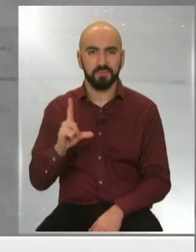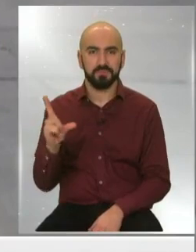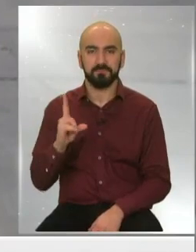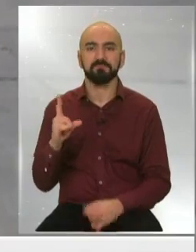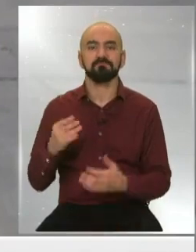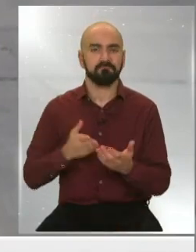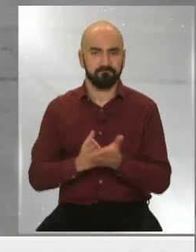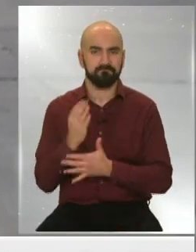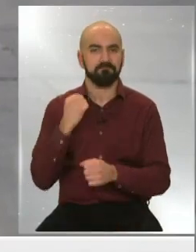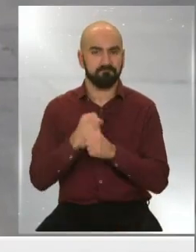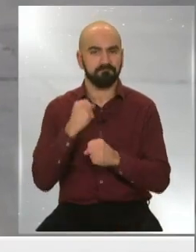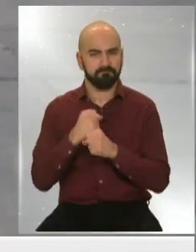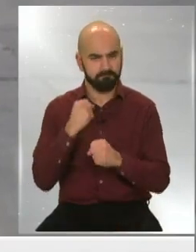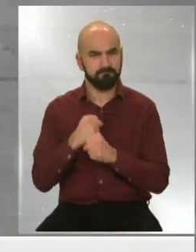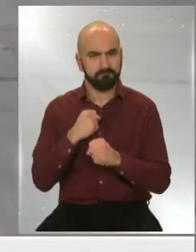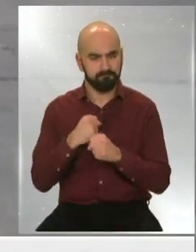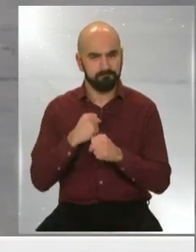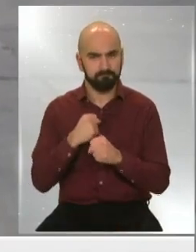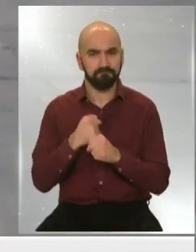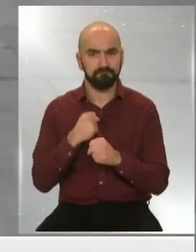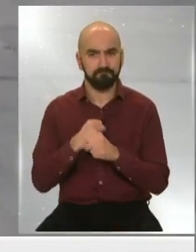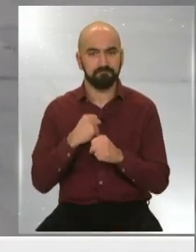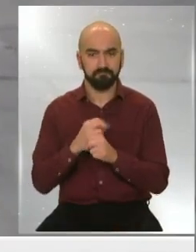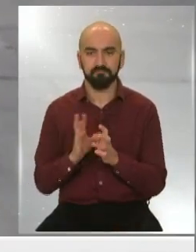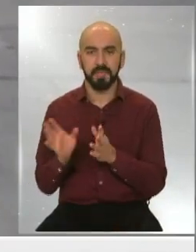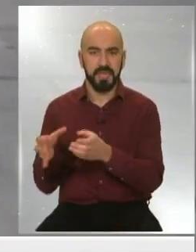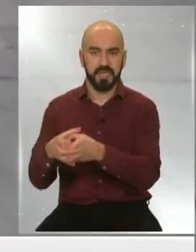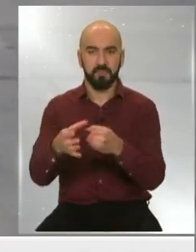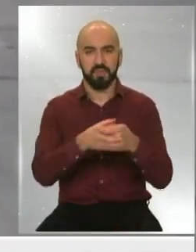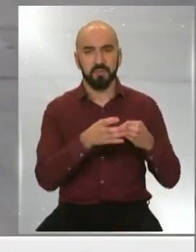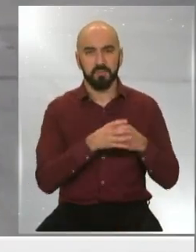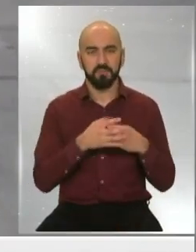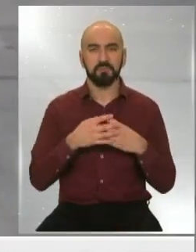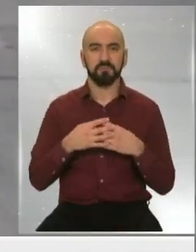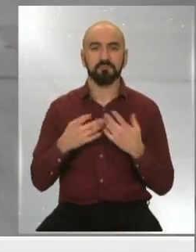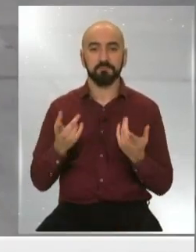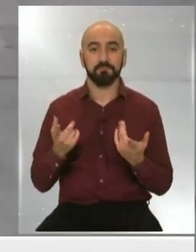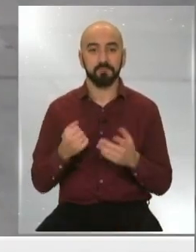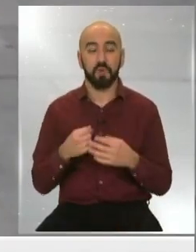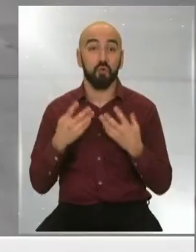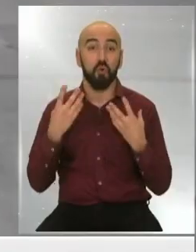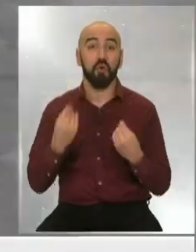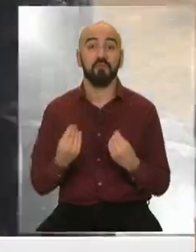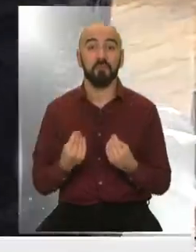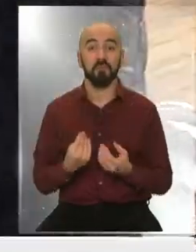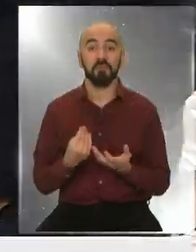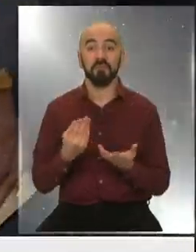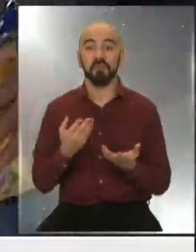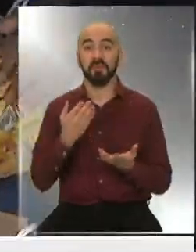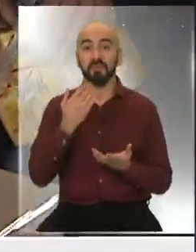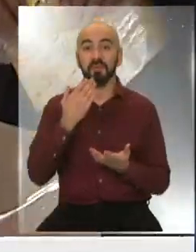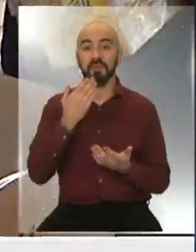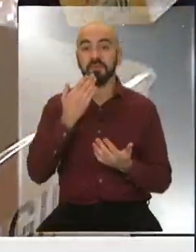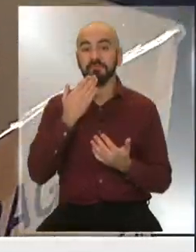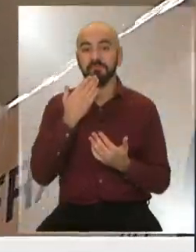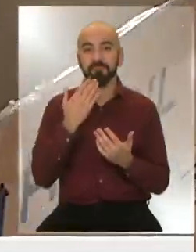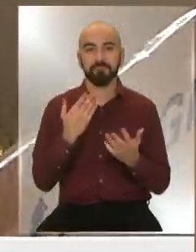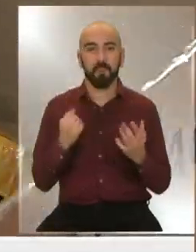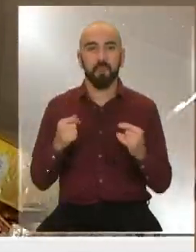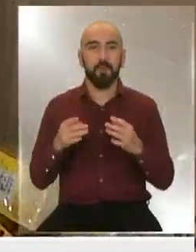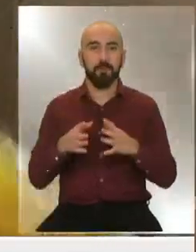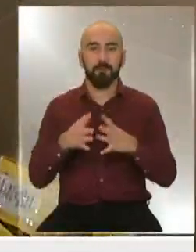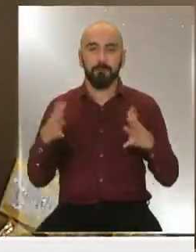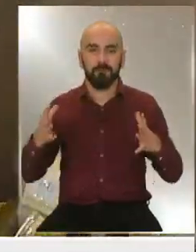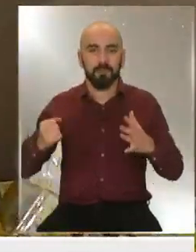trabajar duramente con los equipos que corresponden, obviamente que engrosados por la